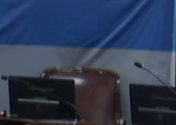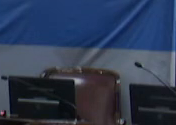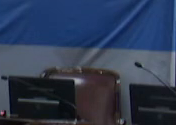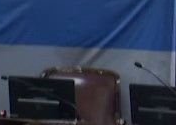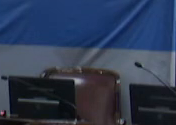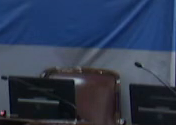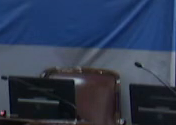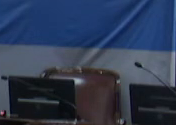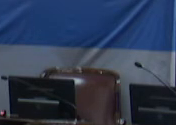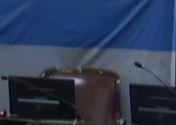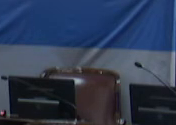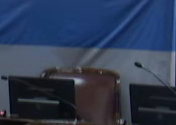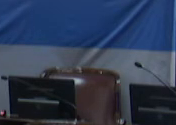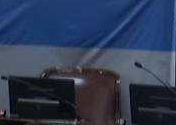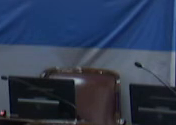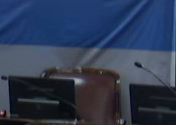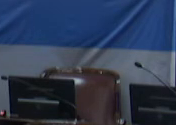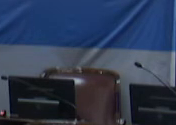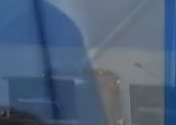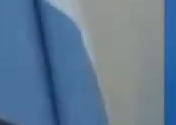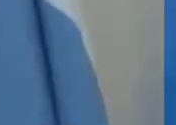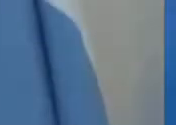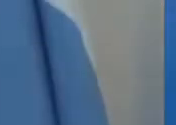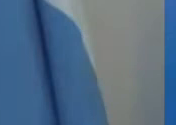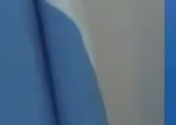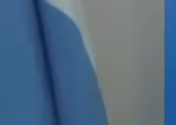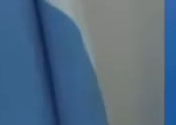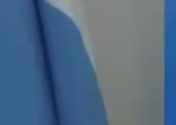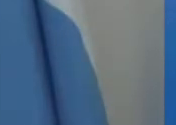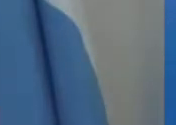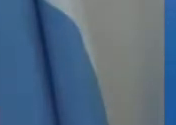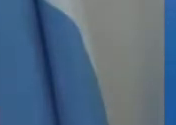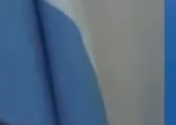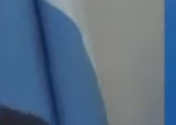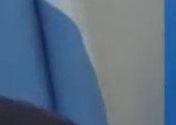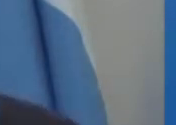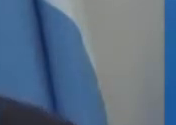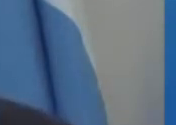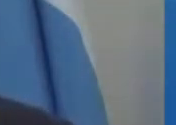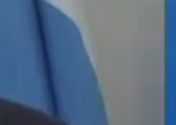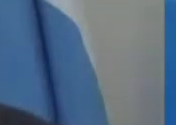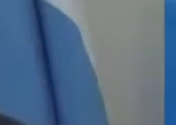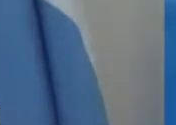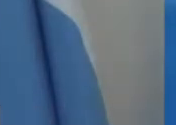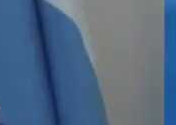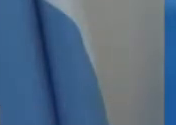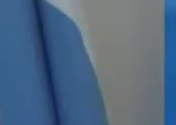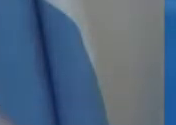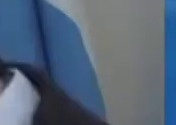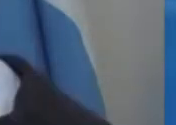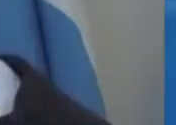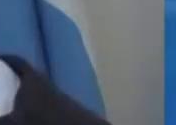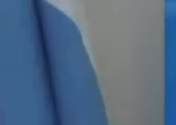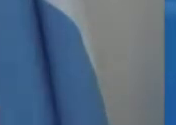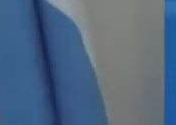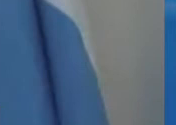Viendo que en el listado de oradores no hay ninguno más de los integrantes de nuestro bloque, voy a usar unos minutos